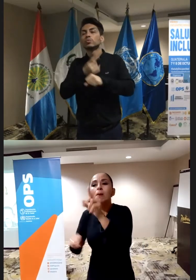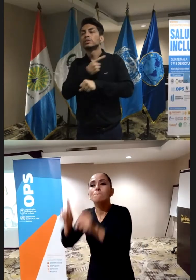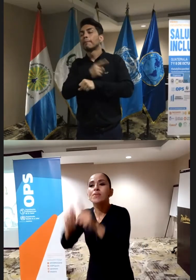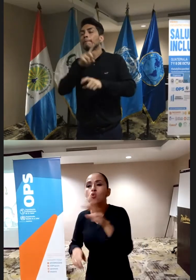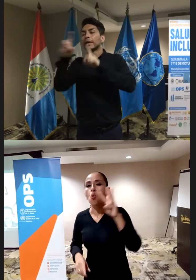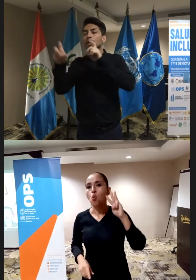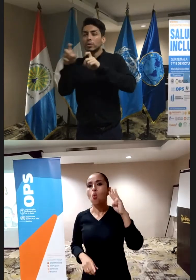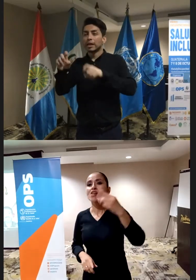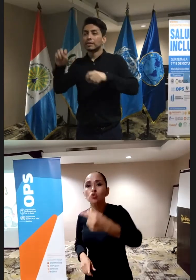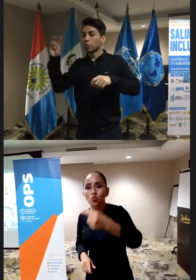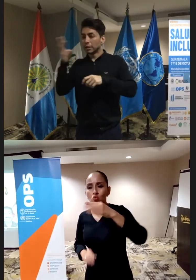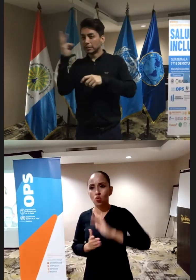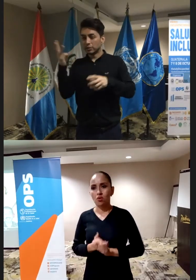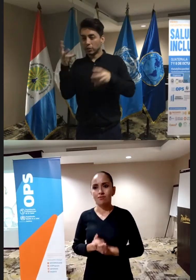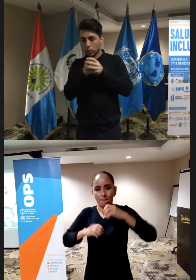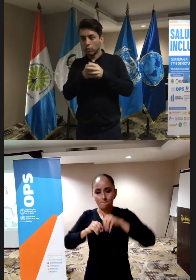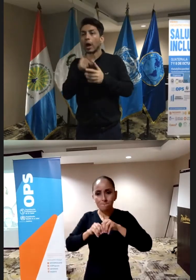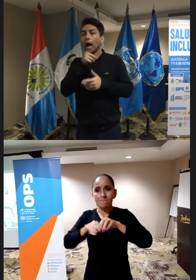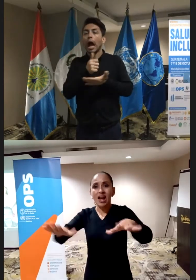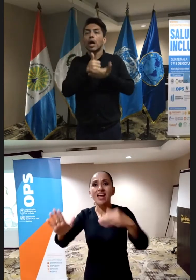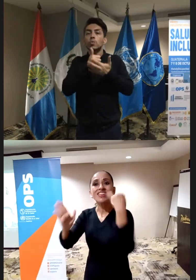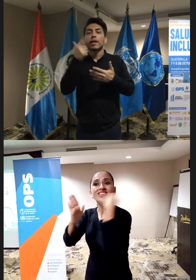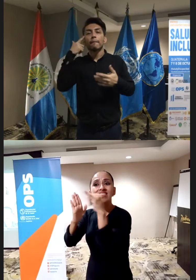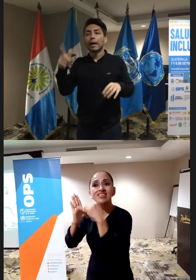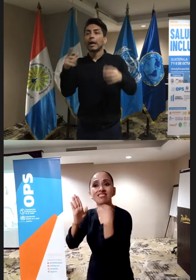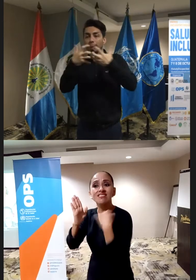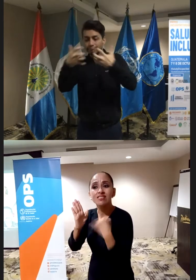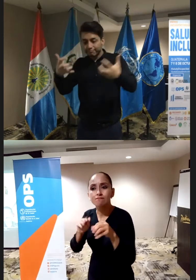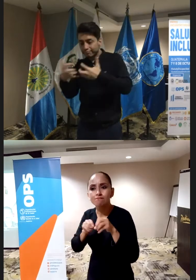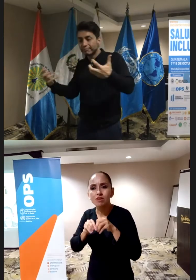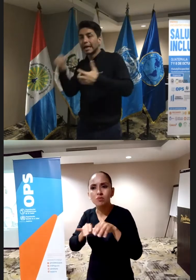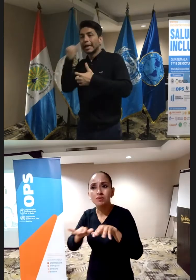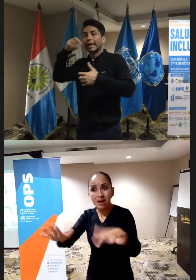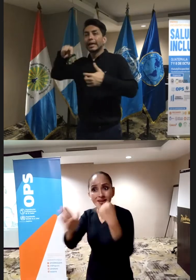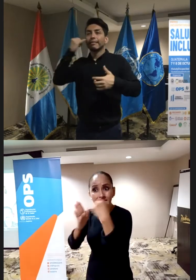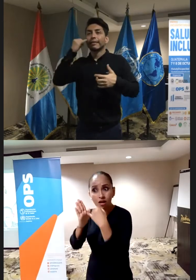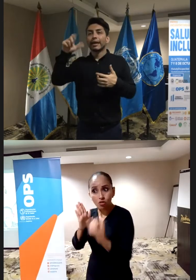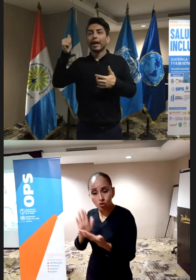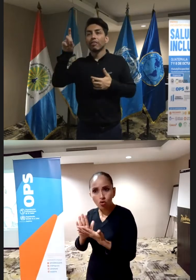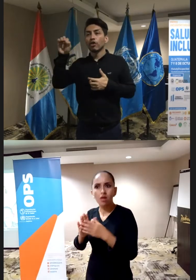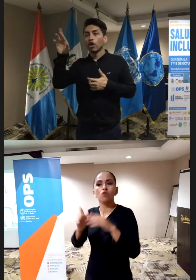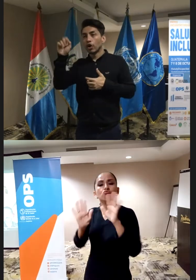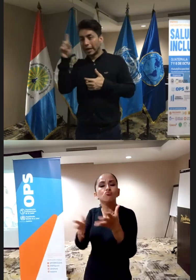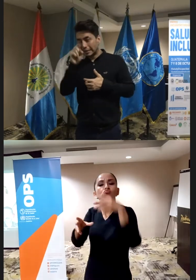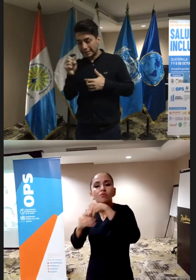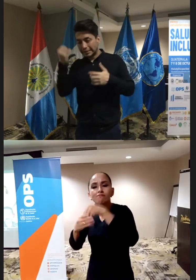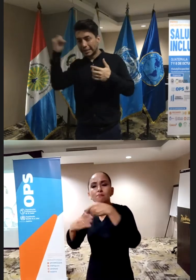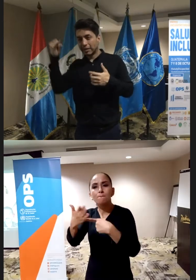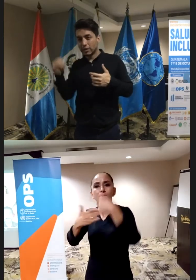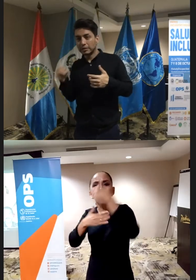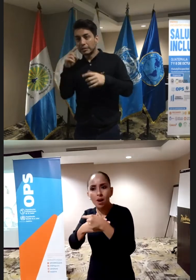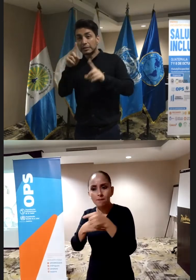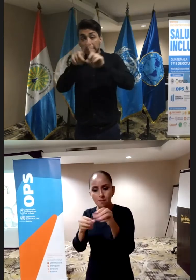Group permite de desagregar indicadores, la desagregación de los indicadores de los programas por